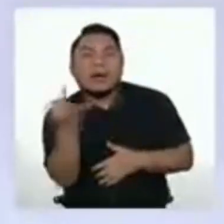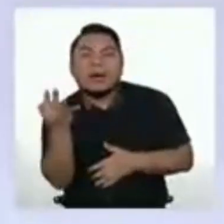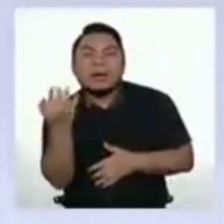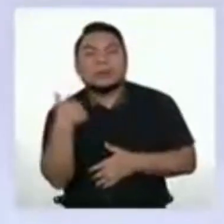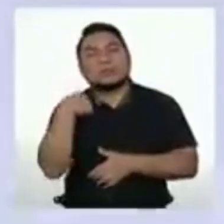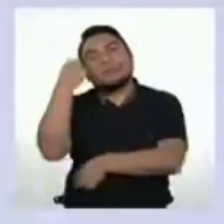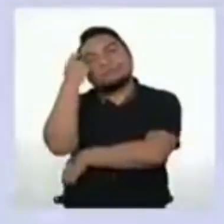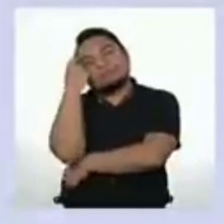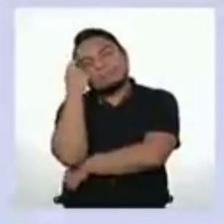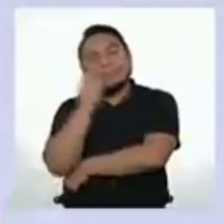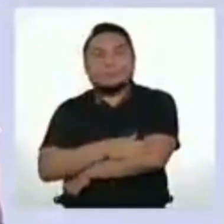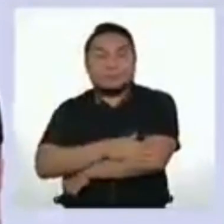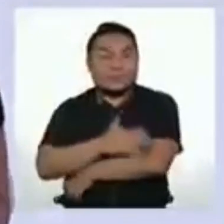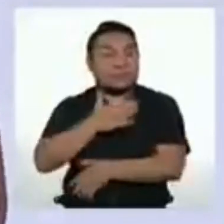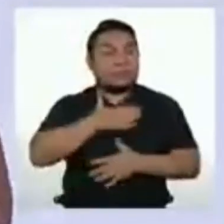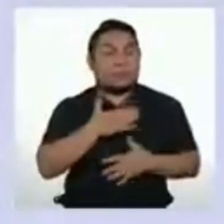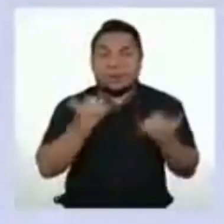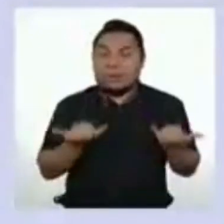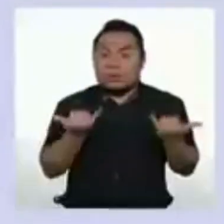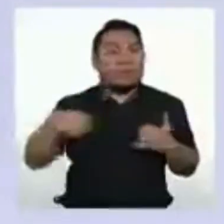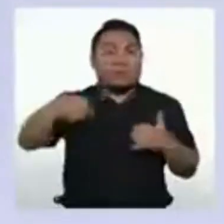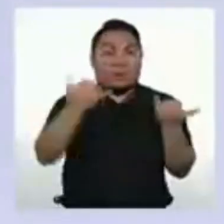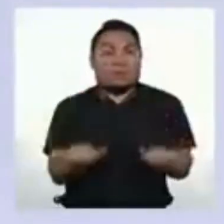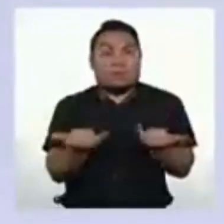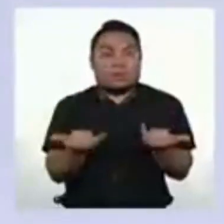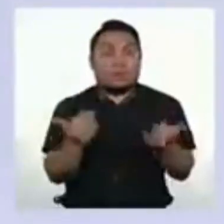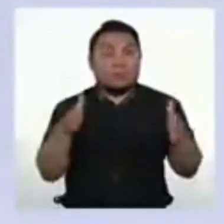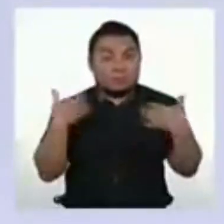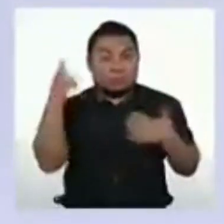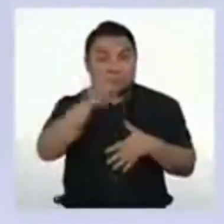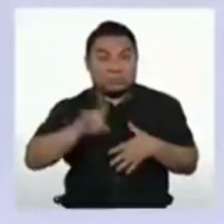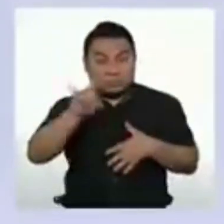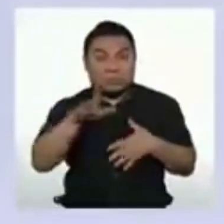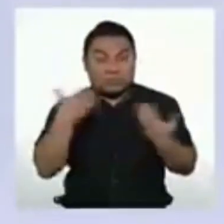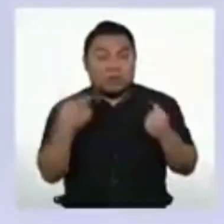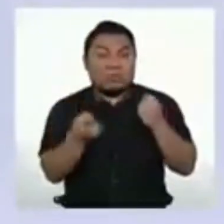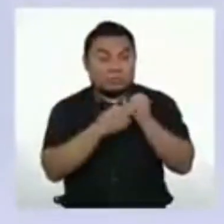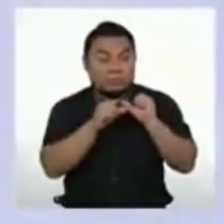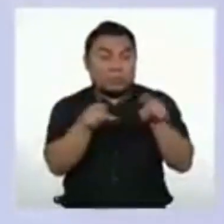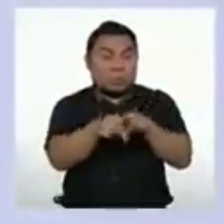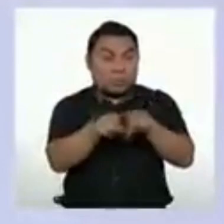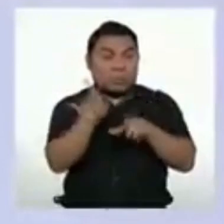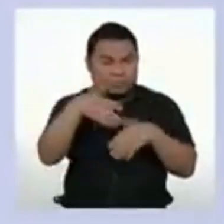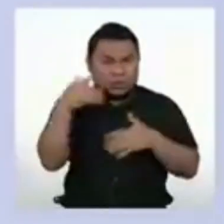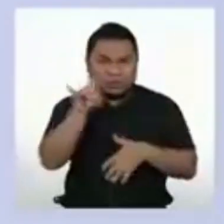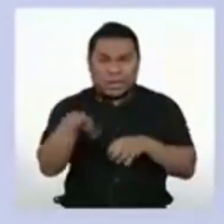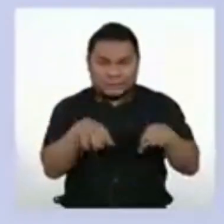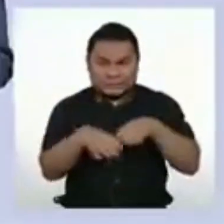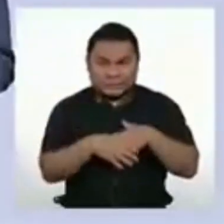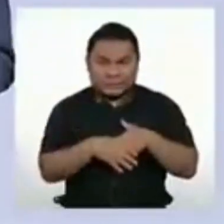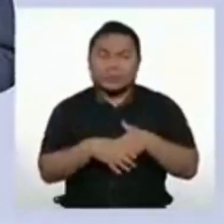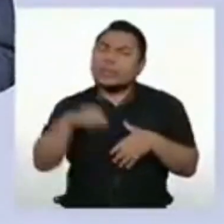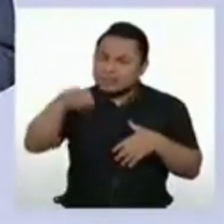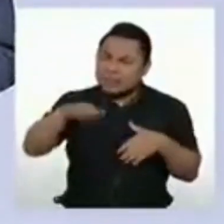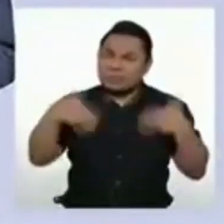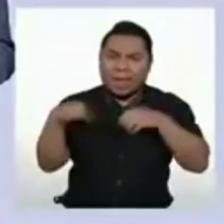me he quedado pensando. Nosotros ahora, en la actualidad, ¿podemos conservar los alimentos como lo hacían los incas? Claro, Patricia.